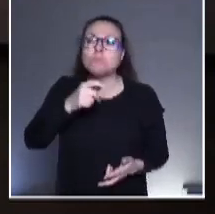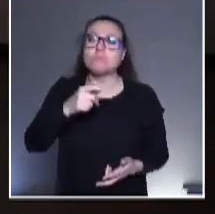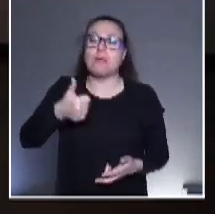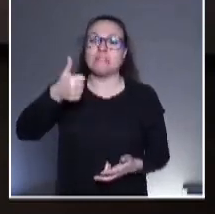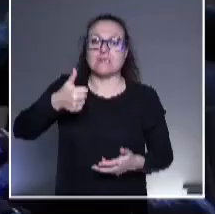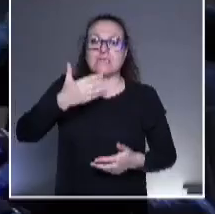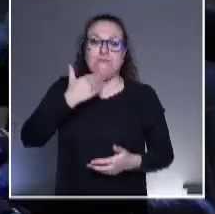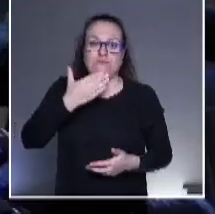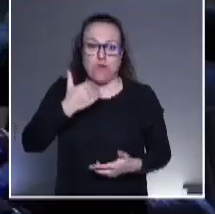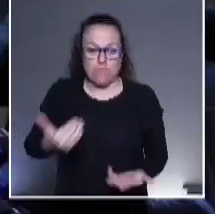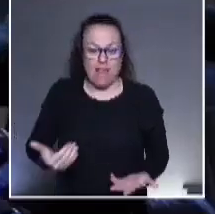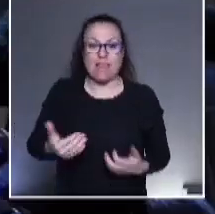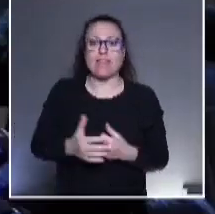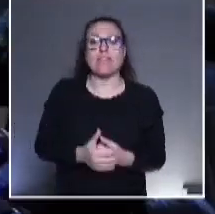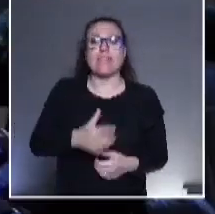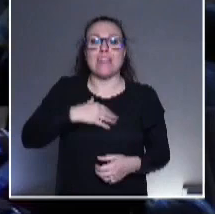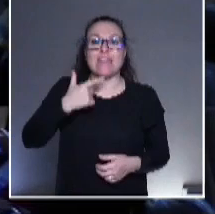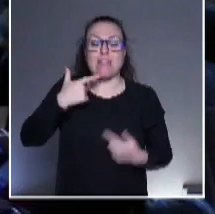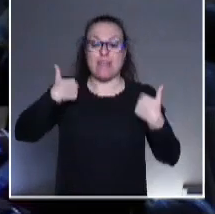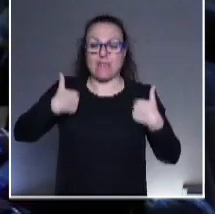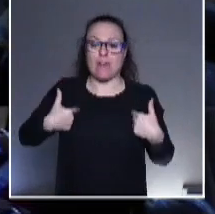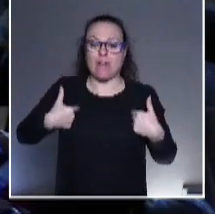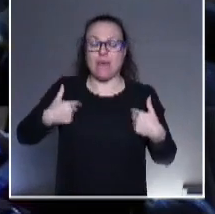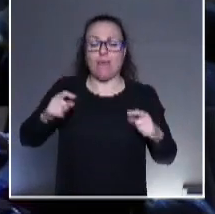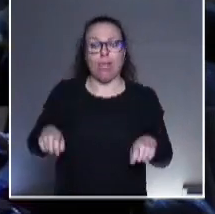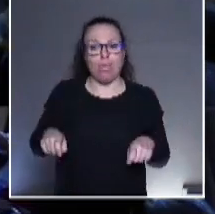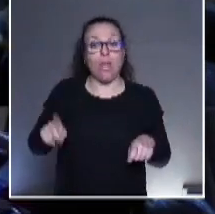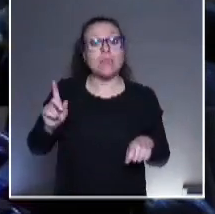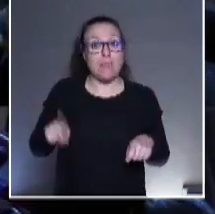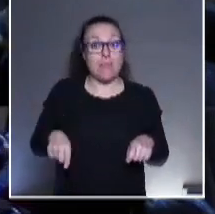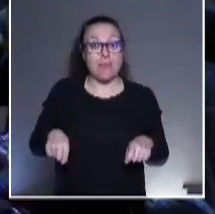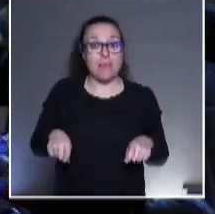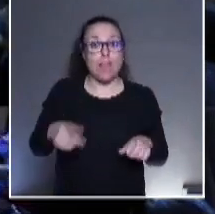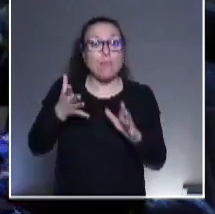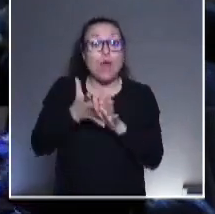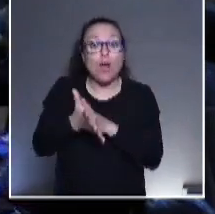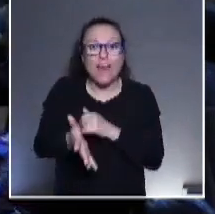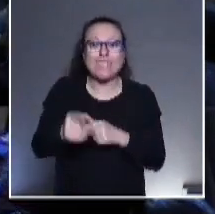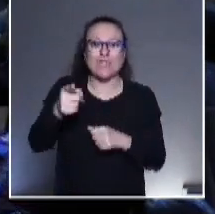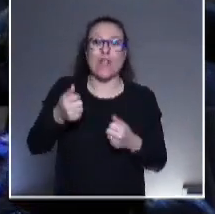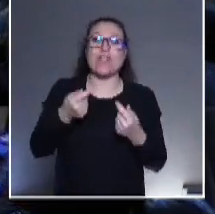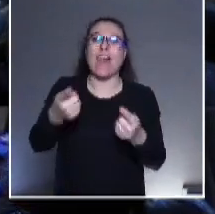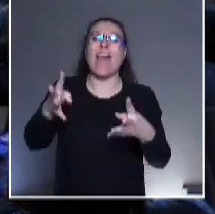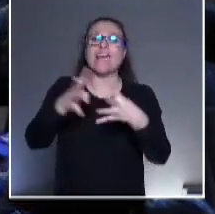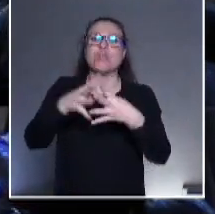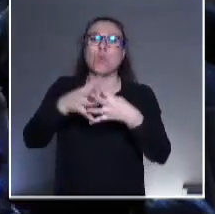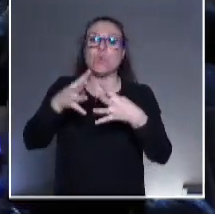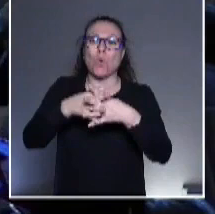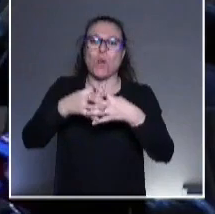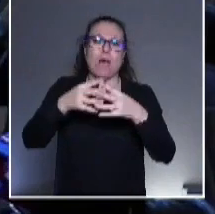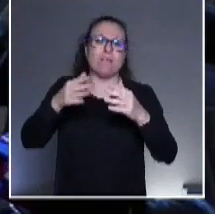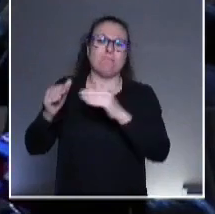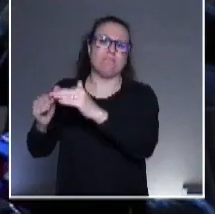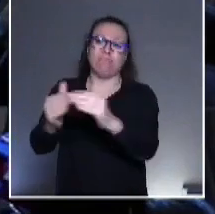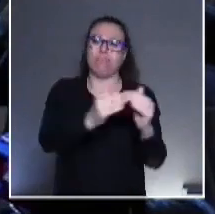también una relajación interpersonal. Por eso aquí se ha dado naturalmente una estructura horizontal, porque vamos a ver, ¿quién